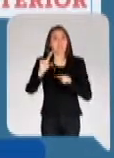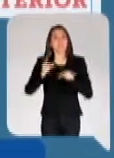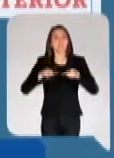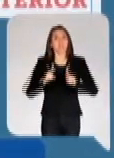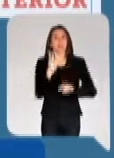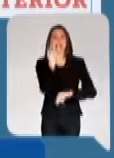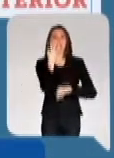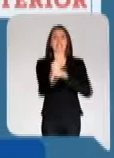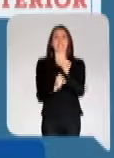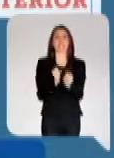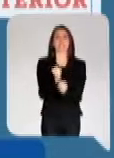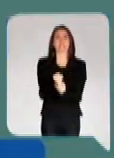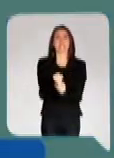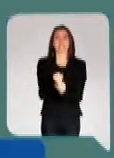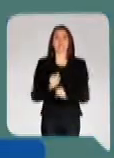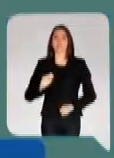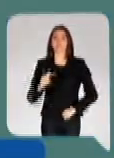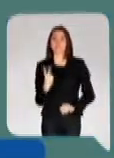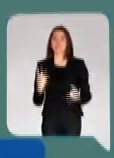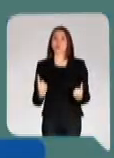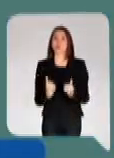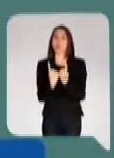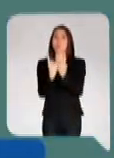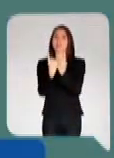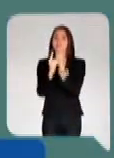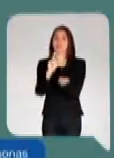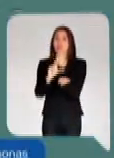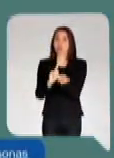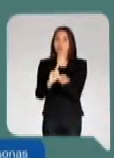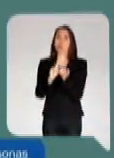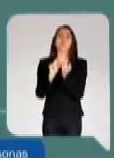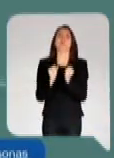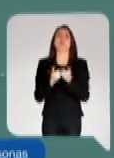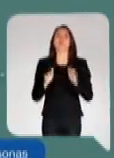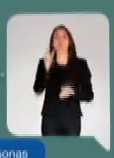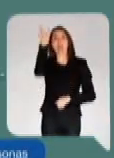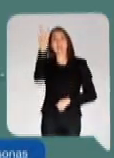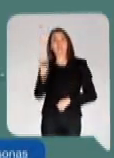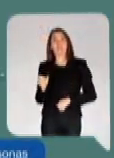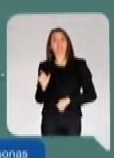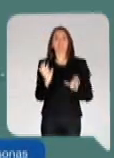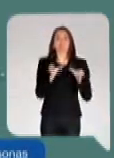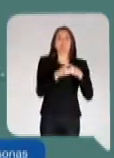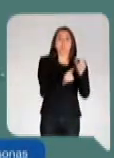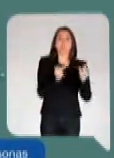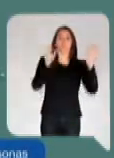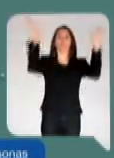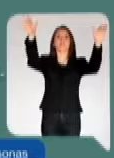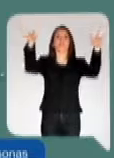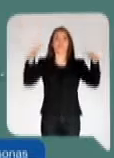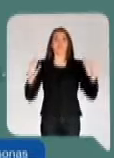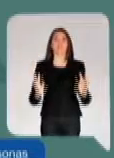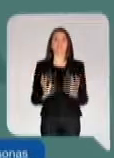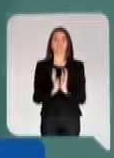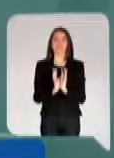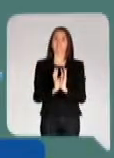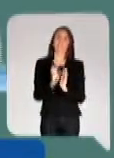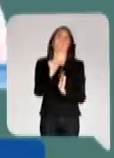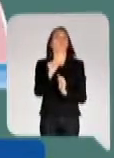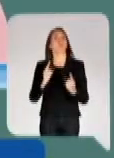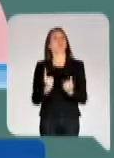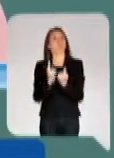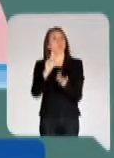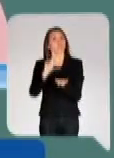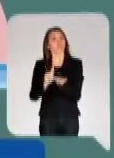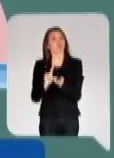ciudadanos de que en muchas regiones, en muchas localidades del país, no se cumplía con el número mínimo de 15 personas y desgraciadamente no